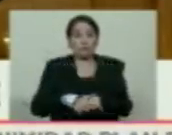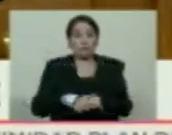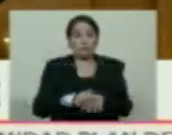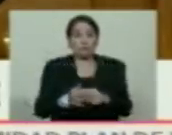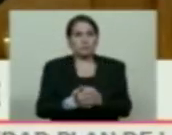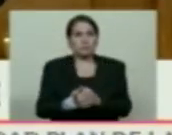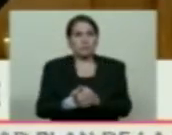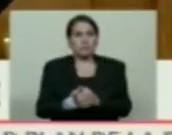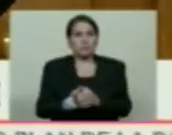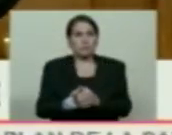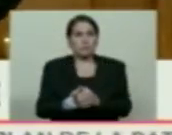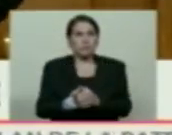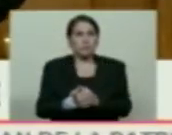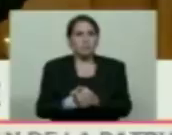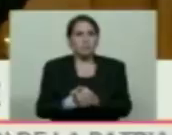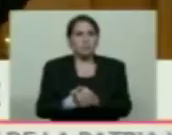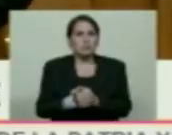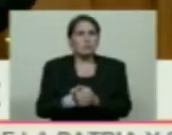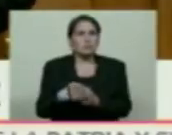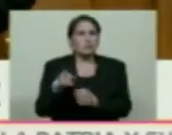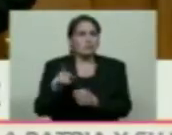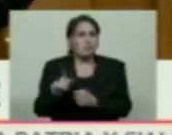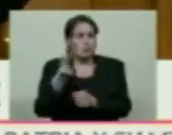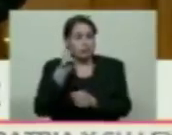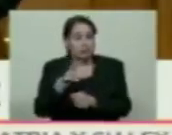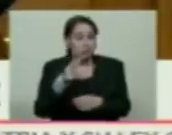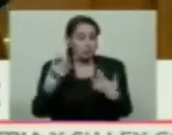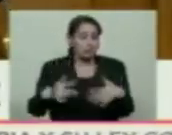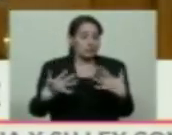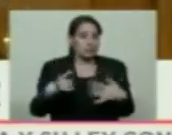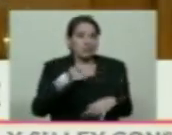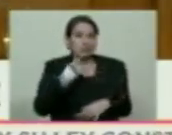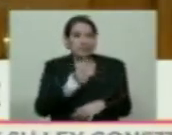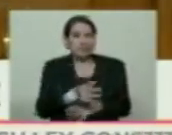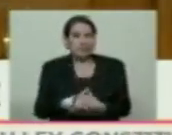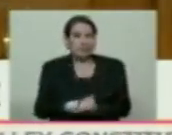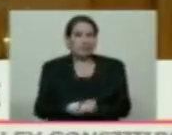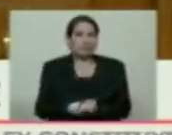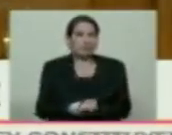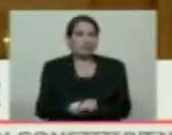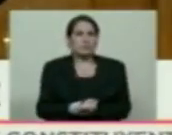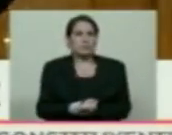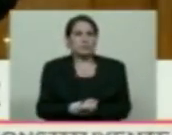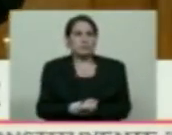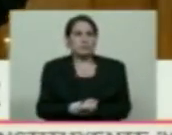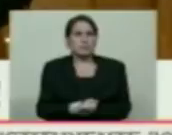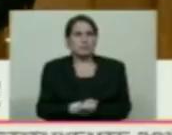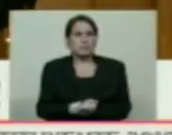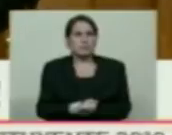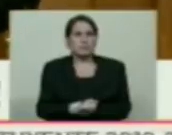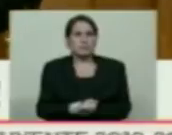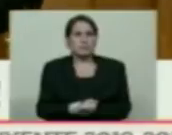El que se tome eso en juego, ay Dios querido, se va a equivocar. Y de las